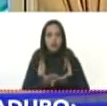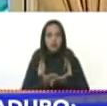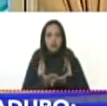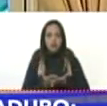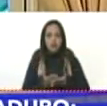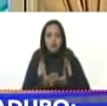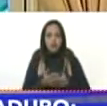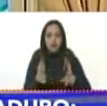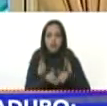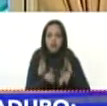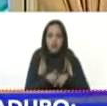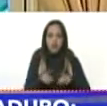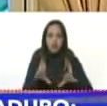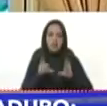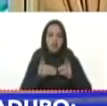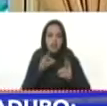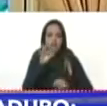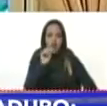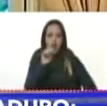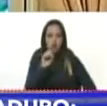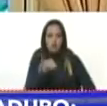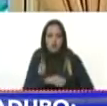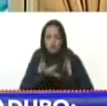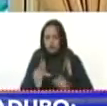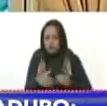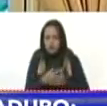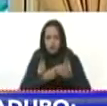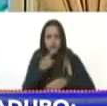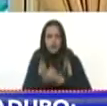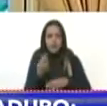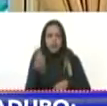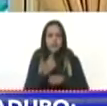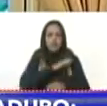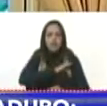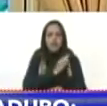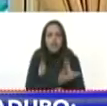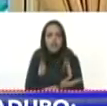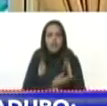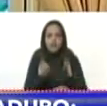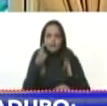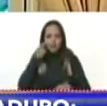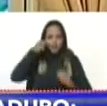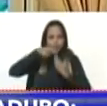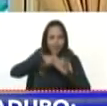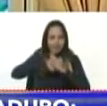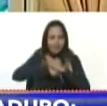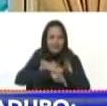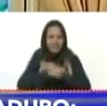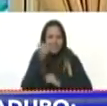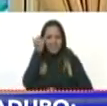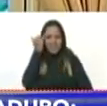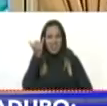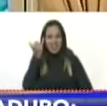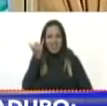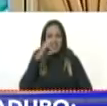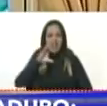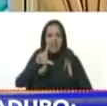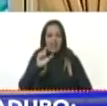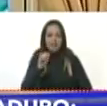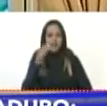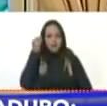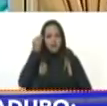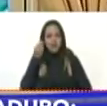FAO. Y nosotros tenemos que todos los programas fortalecerlo. Hay que meterle el ojo a esta idea de los abastos CLAP. Me parece muy buena. ¿Qué